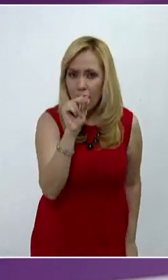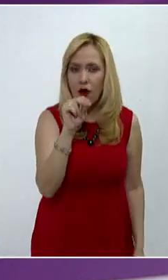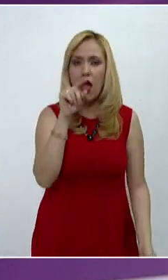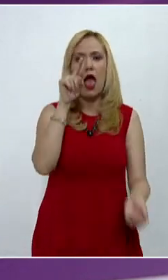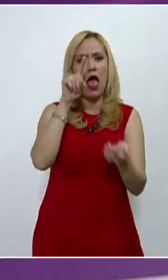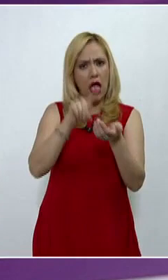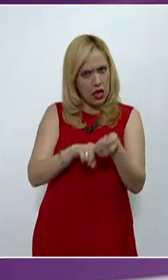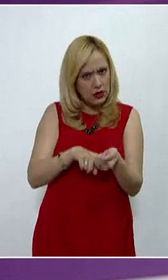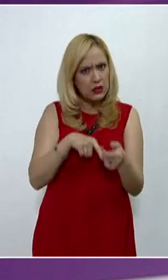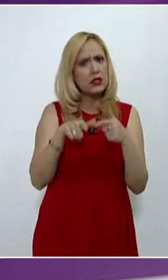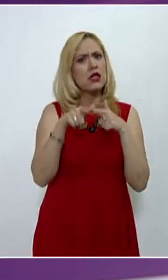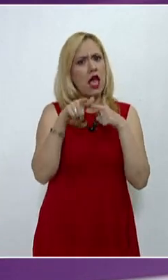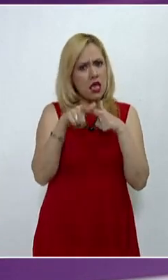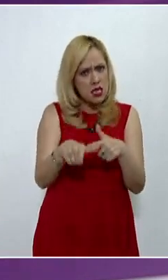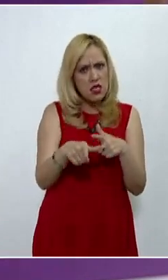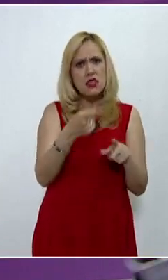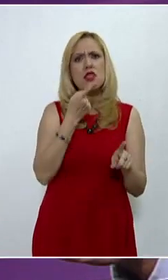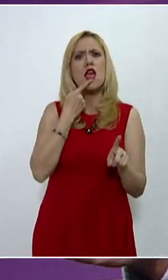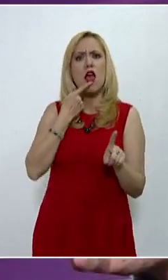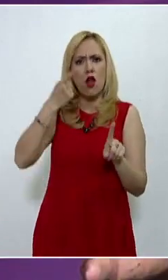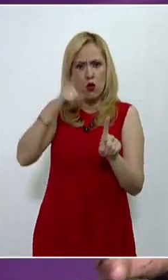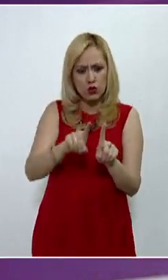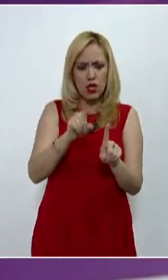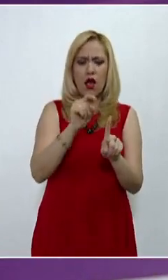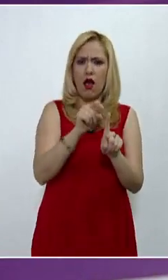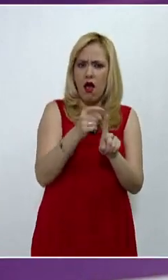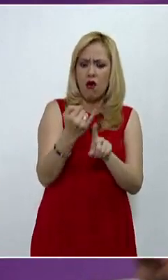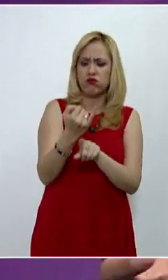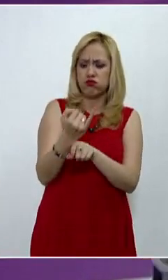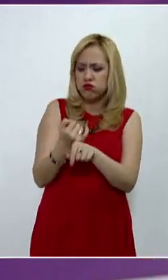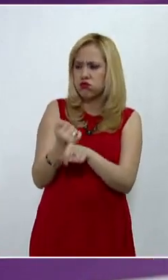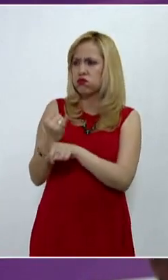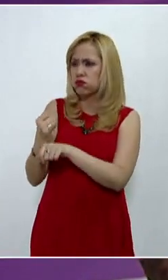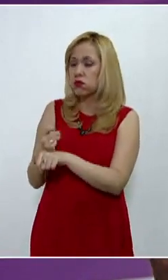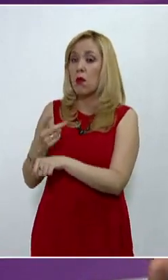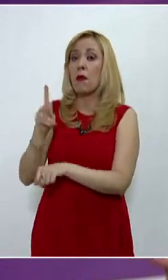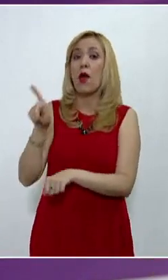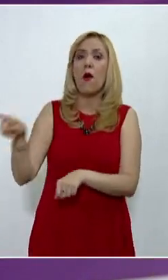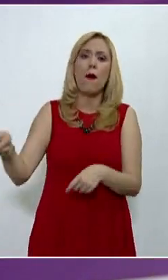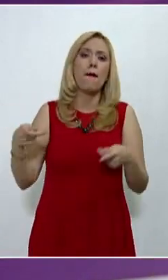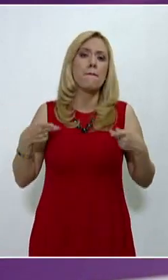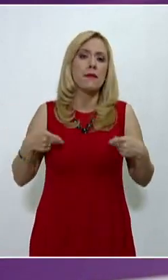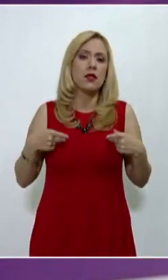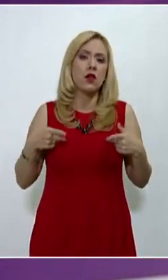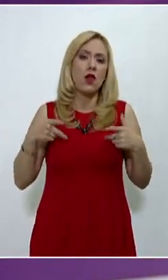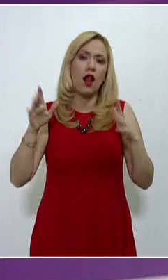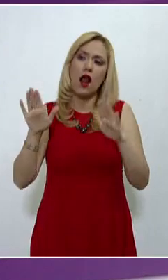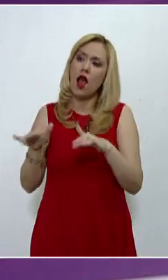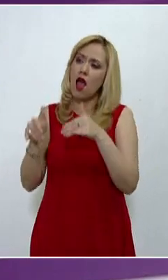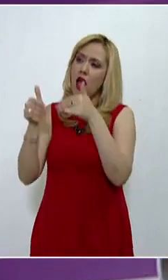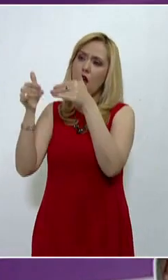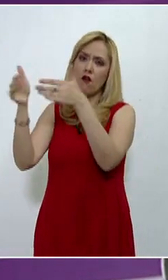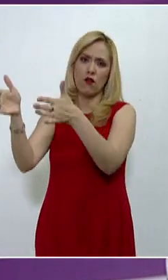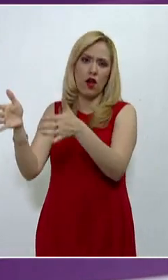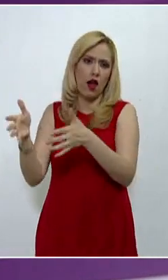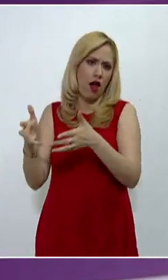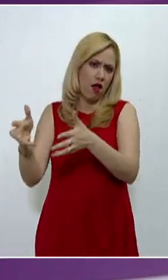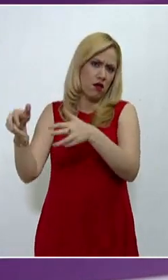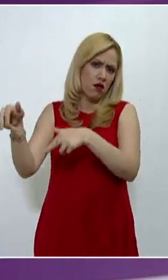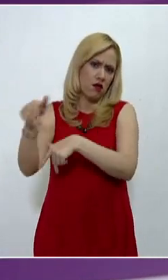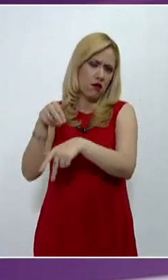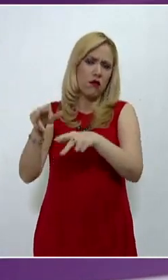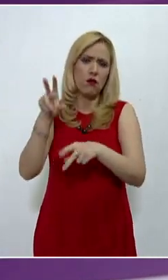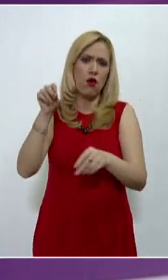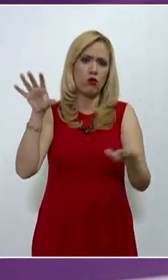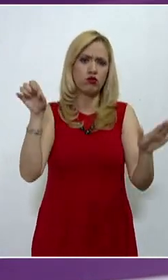se mantiene vivo, pero con una persona que lo está enfrentando en un estado de no reclusión, ¿no?